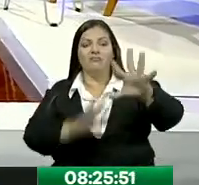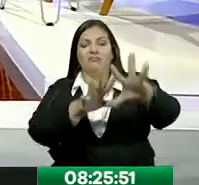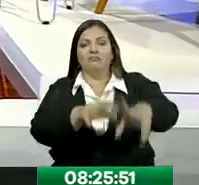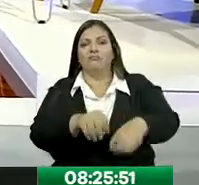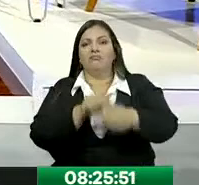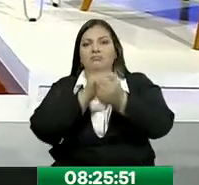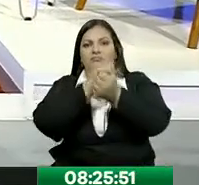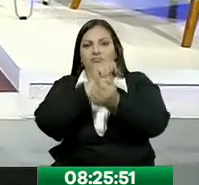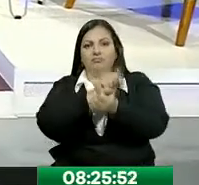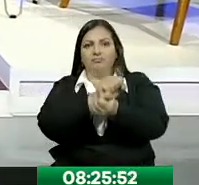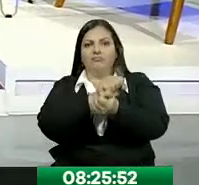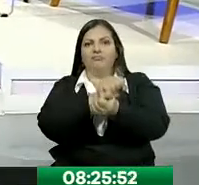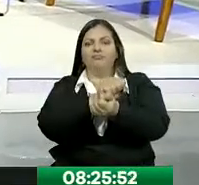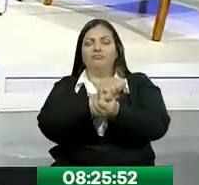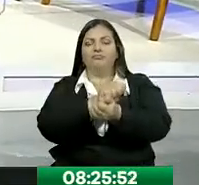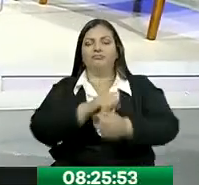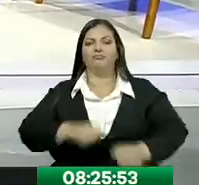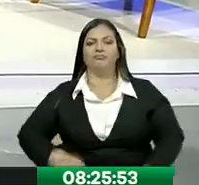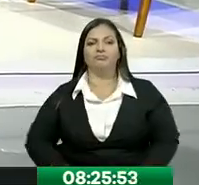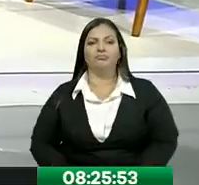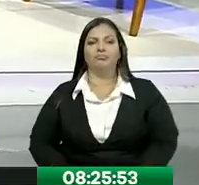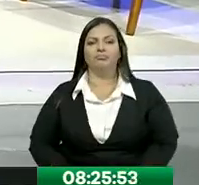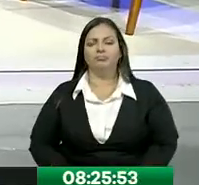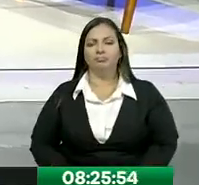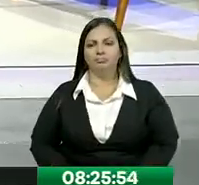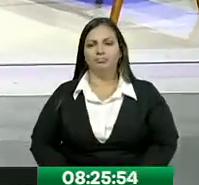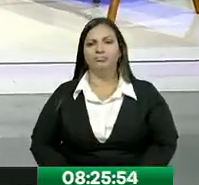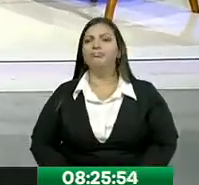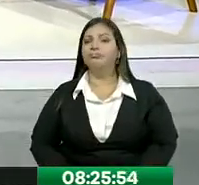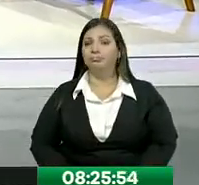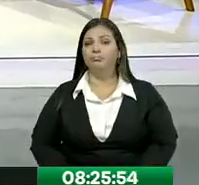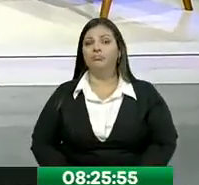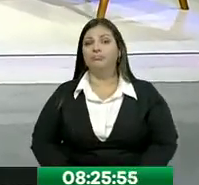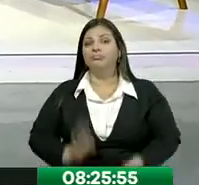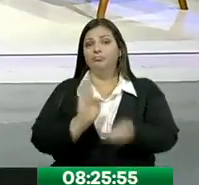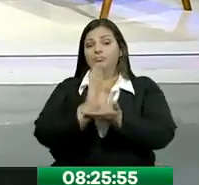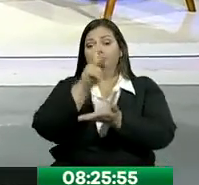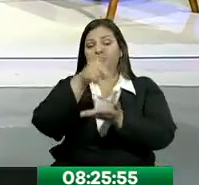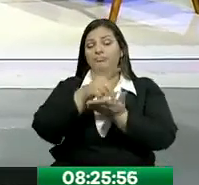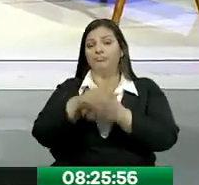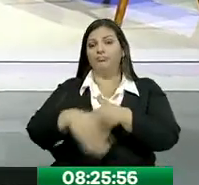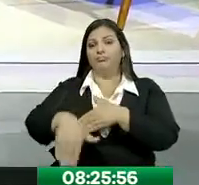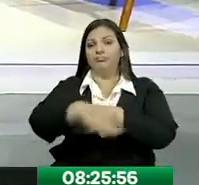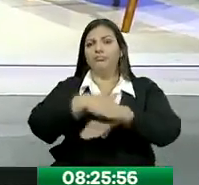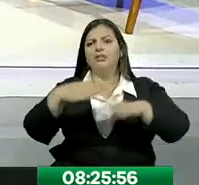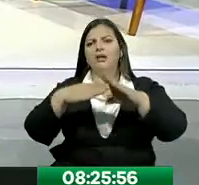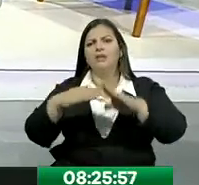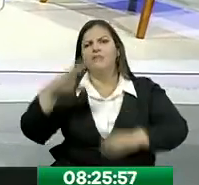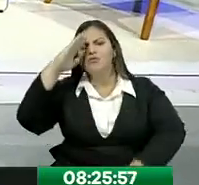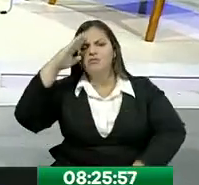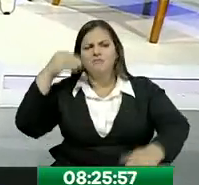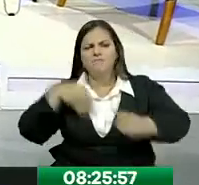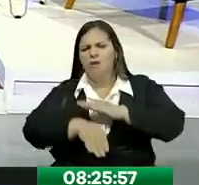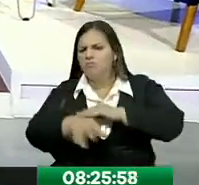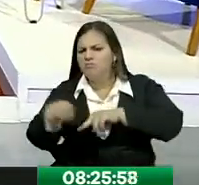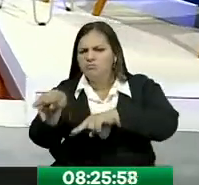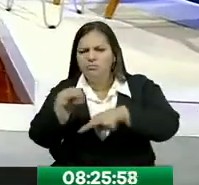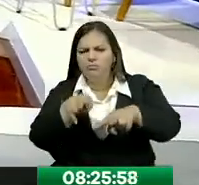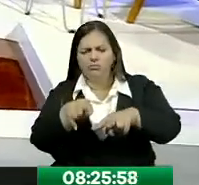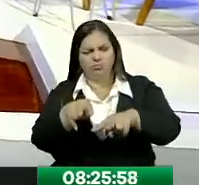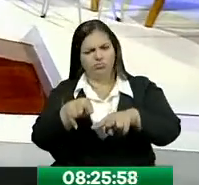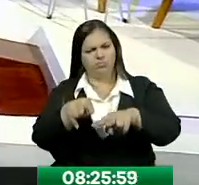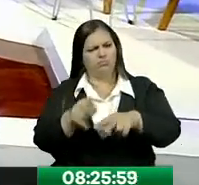alta peligrosidad. El domicilio allanado ya fue visitado por la policía recién hace 15